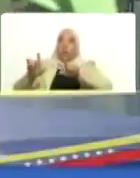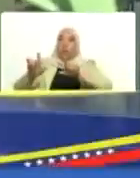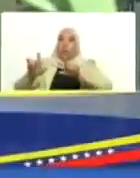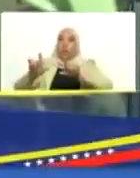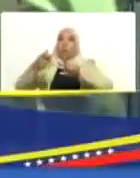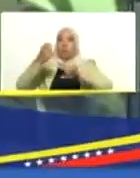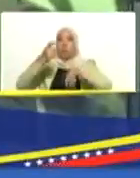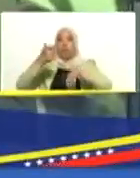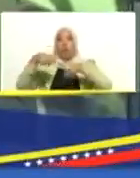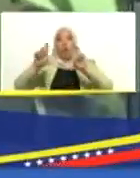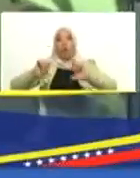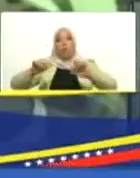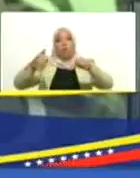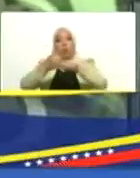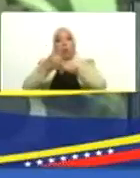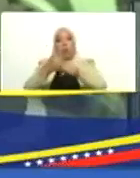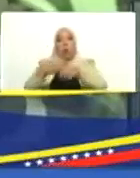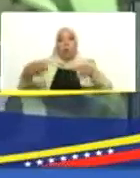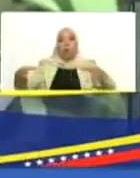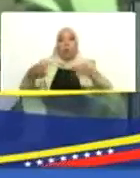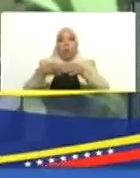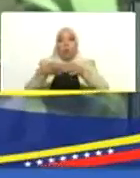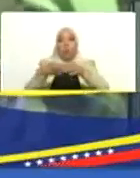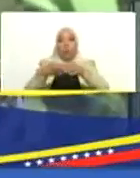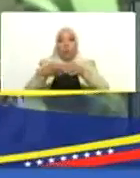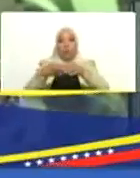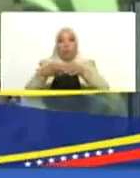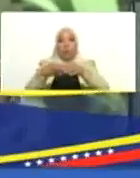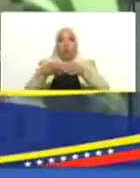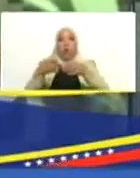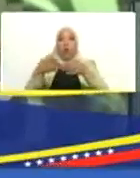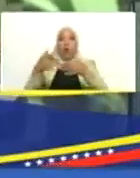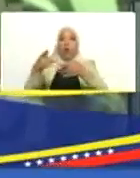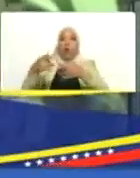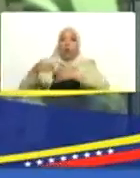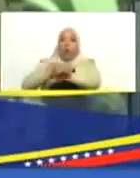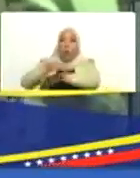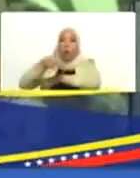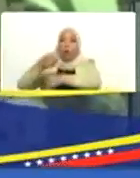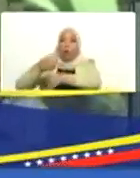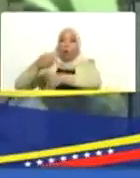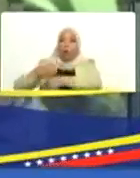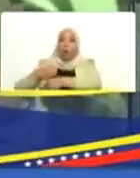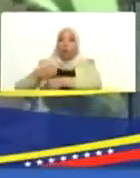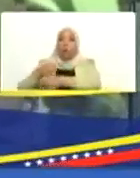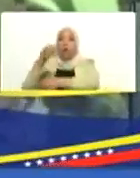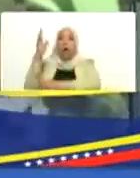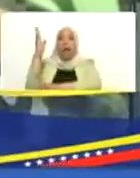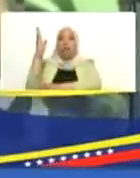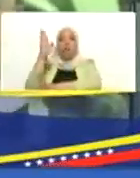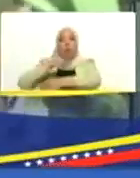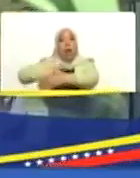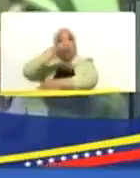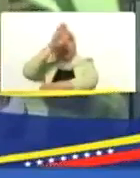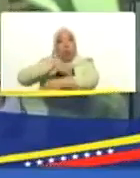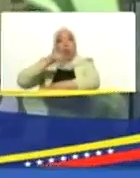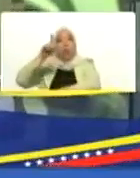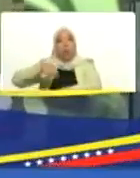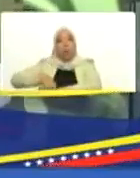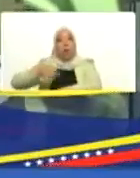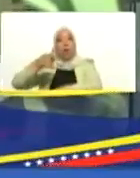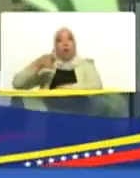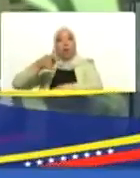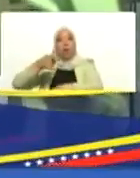pendiente por inaugurarlos, por el equipamiento. Entramos en Anzoátegui, en el núcleo de Anzoátegui, también